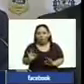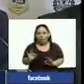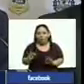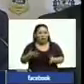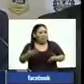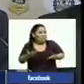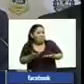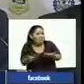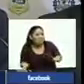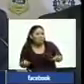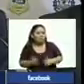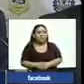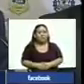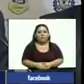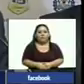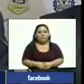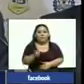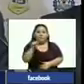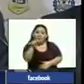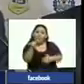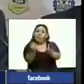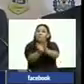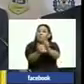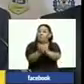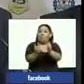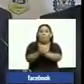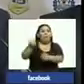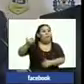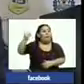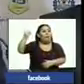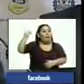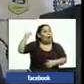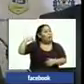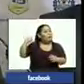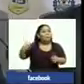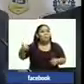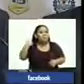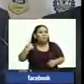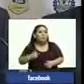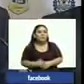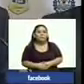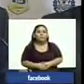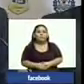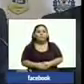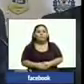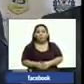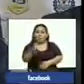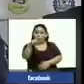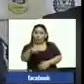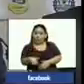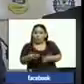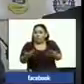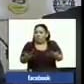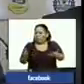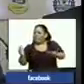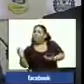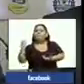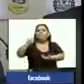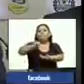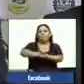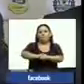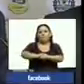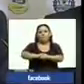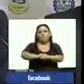prebendas, delitos que en el pasado permanecían en la impunidad. Ahora se une a un nuevo aliado,